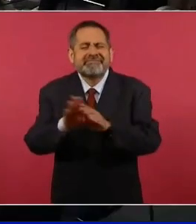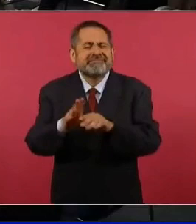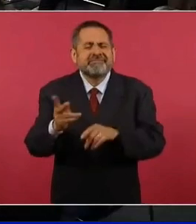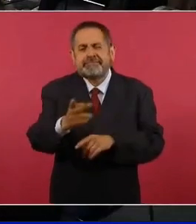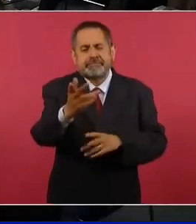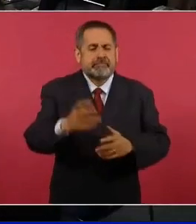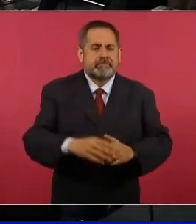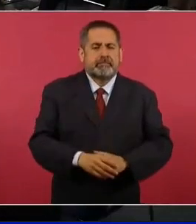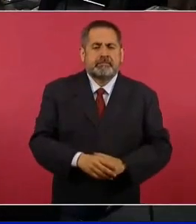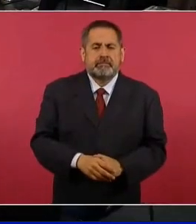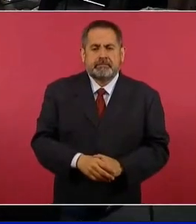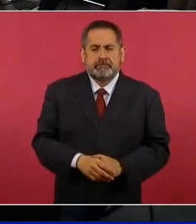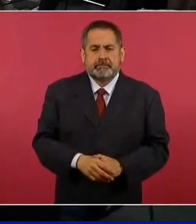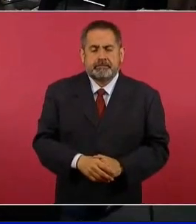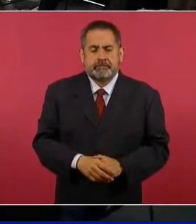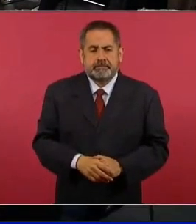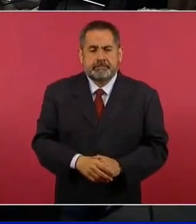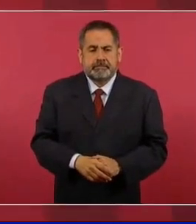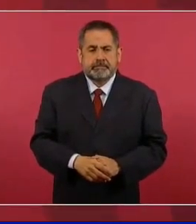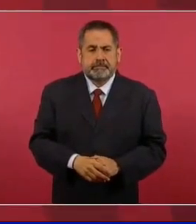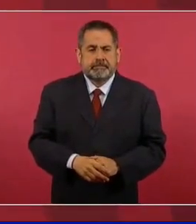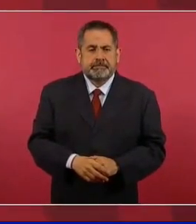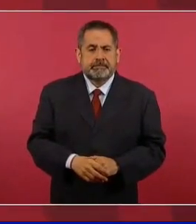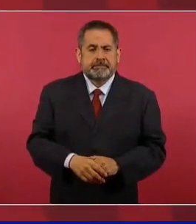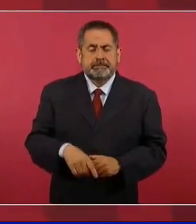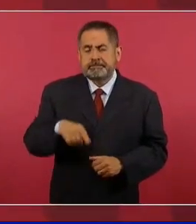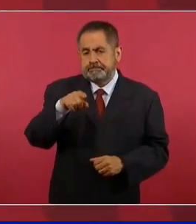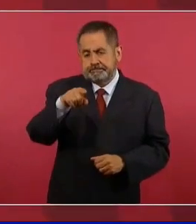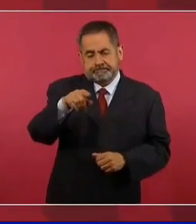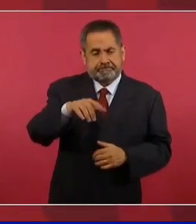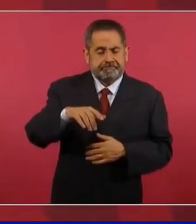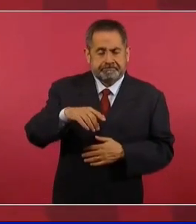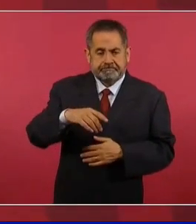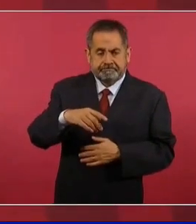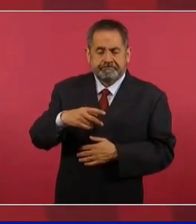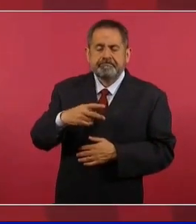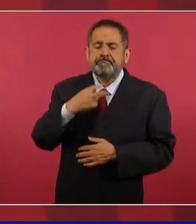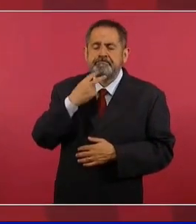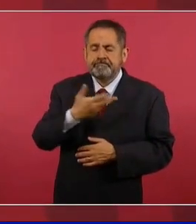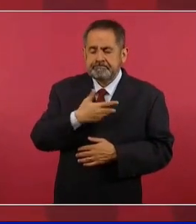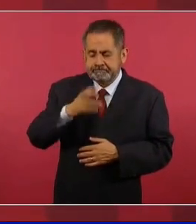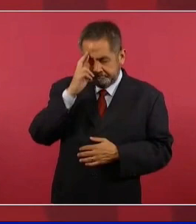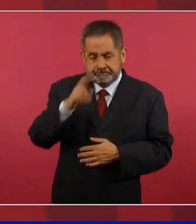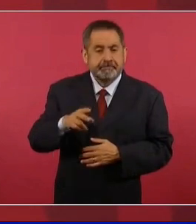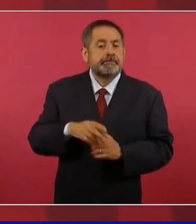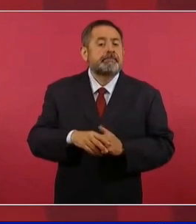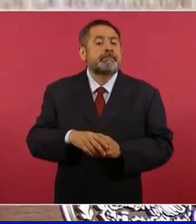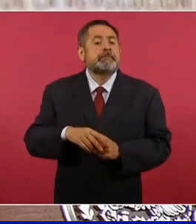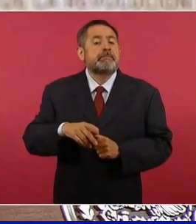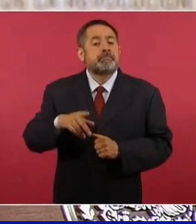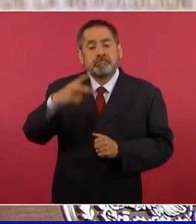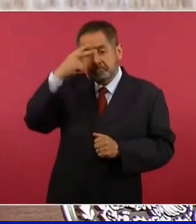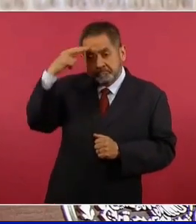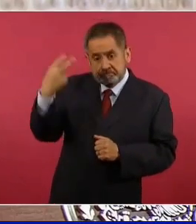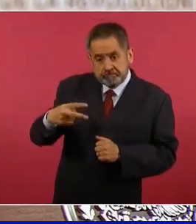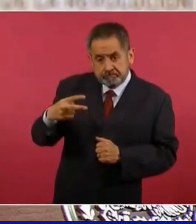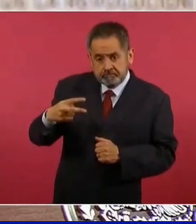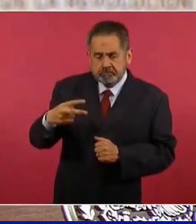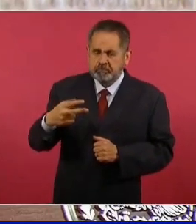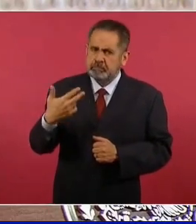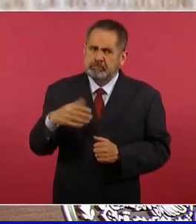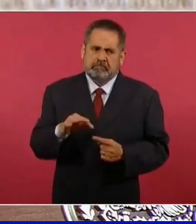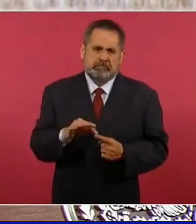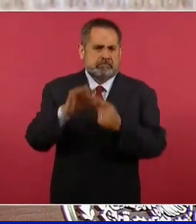dado. Pues México tiene un lugar especial en el concierto